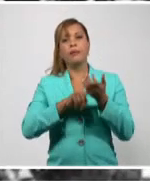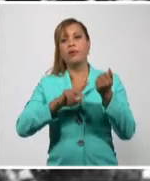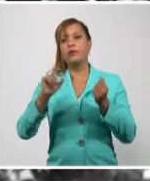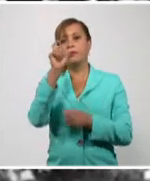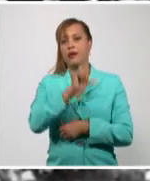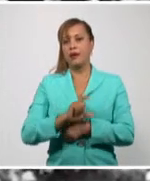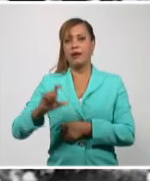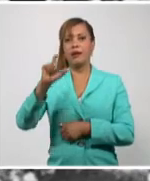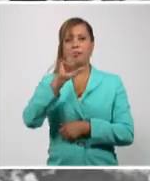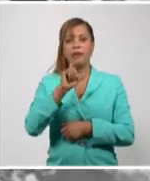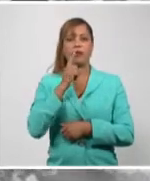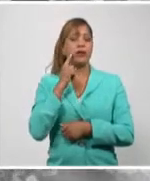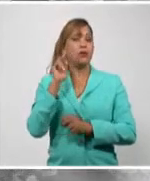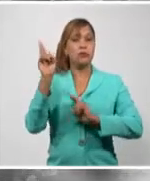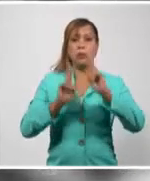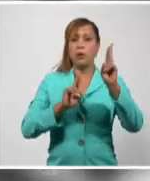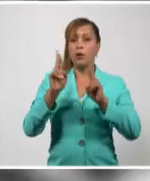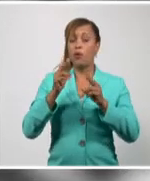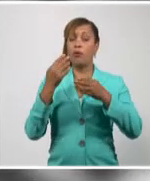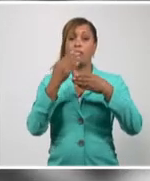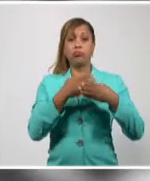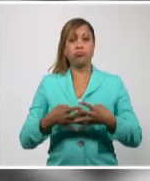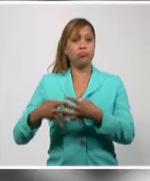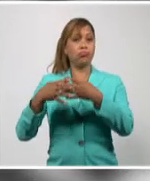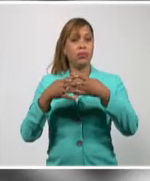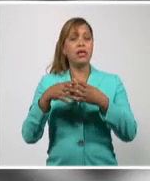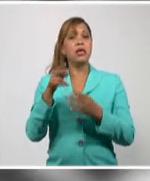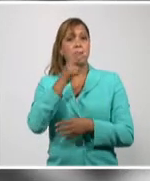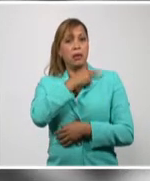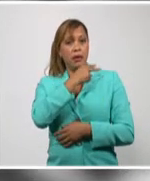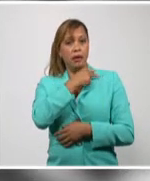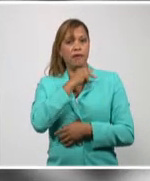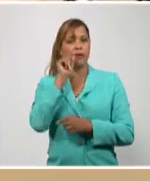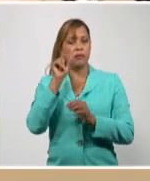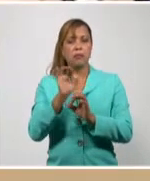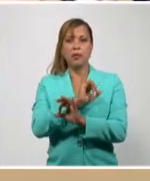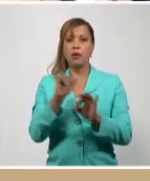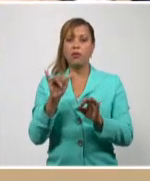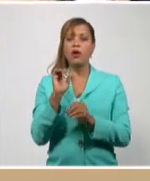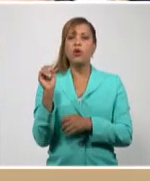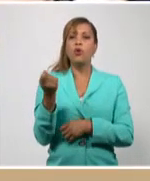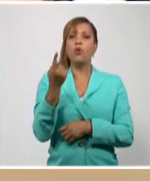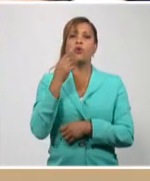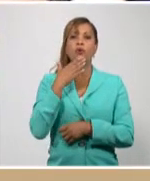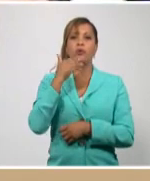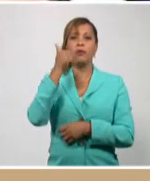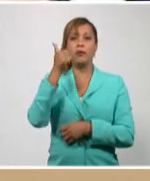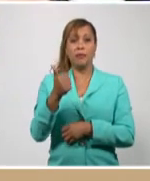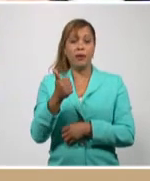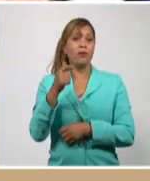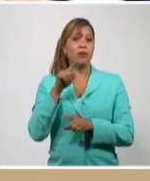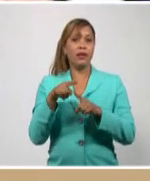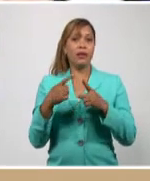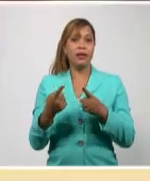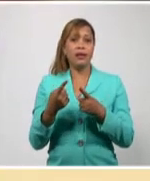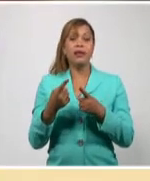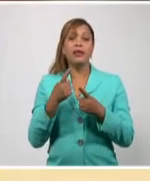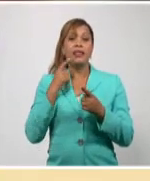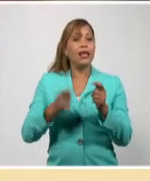intervención militar norteamericana y ocupar cargos ante las autoridades interventoras. Fue uno de los más rotundos detractores de posteriores